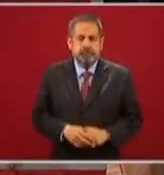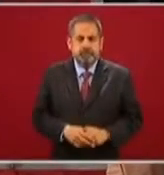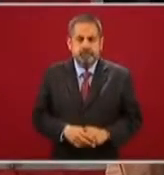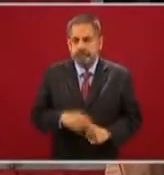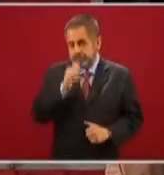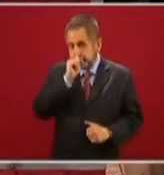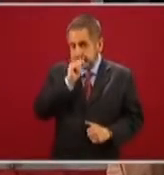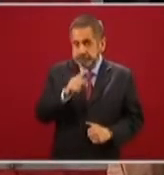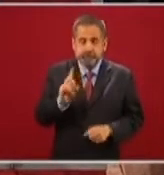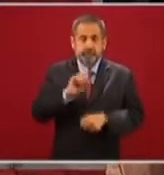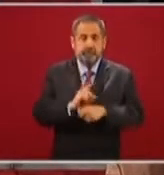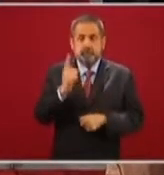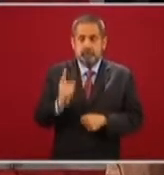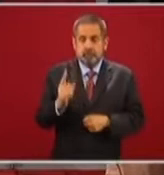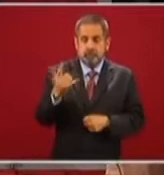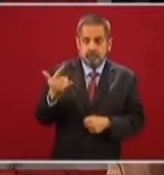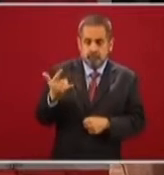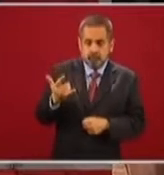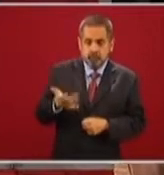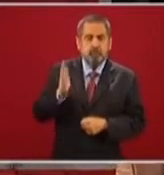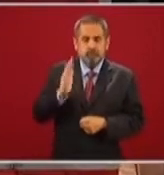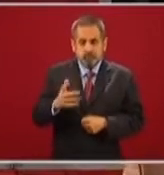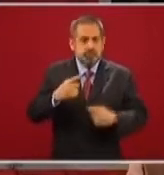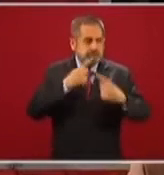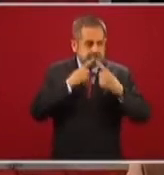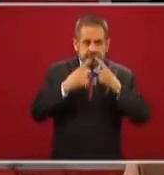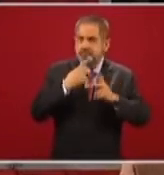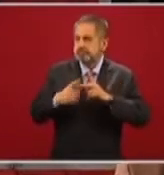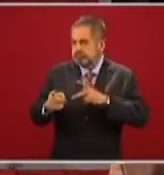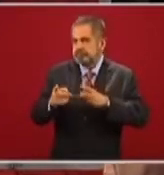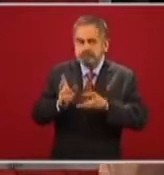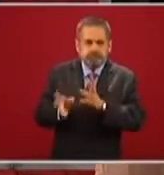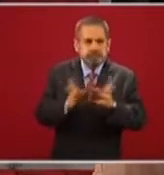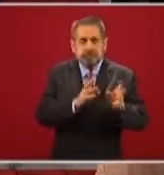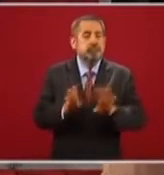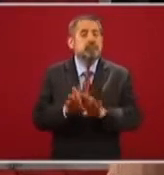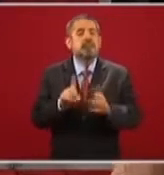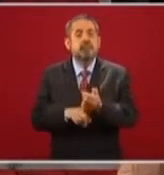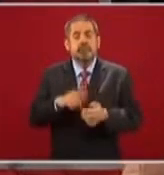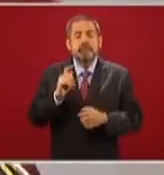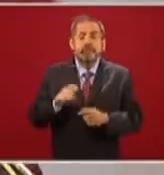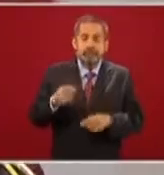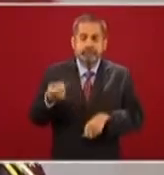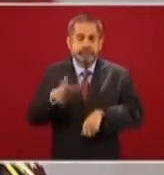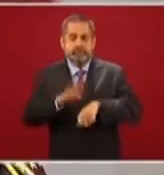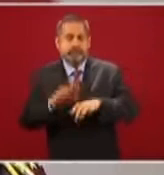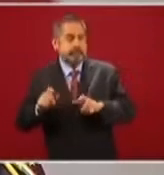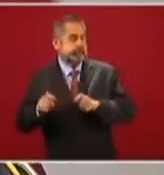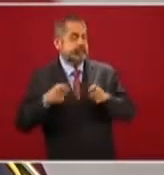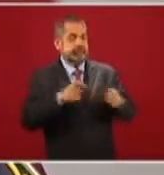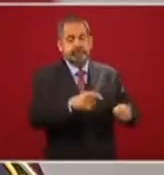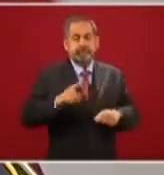Enseguida, a partir del 1 de julio, estaremos llevando a cabo gestiones relacionadas con la obtención de la concesión por